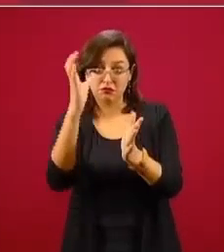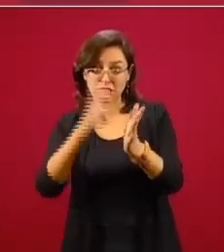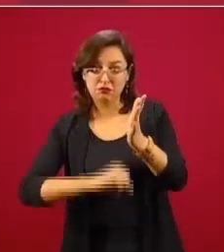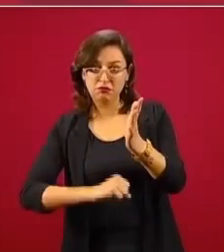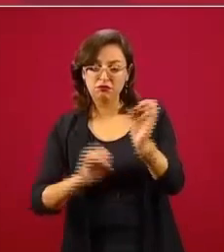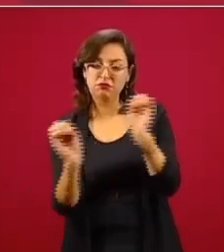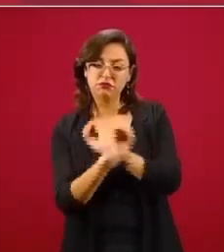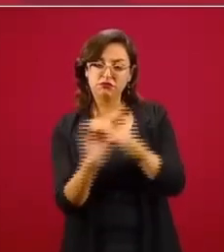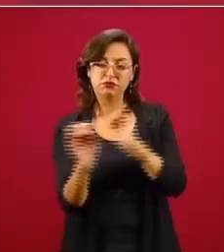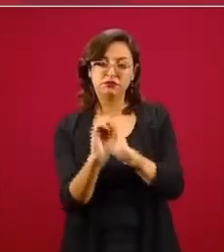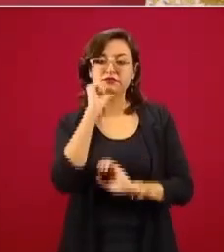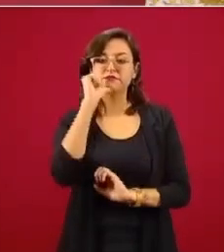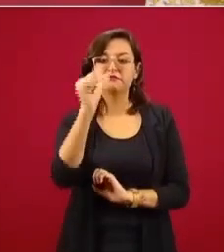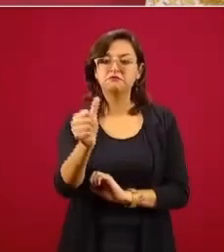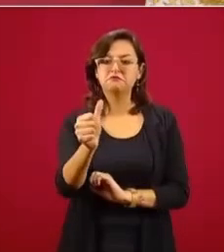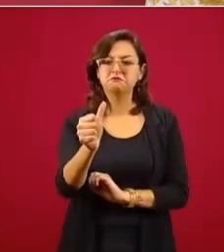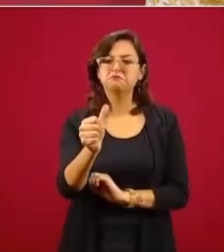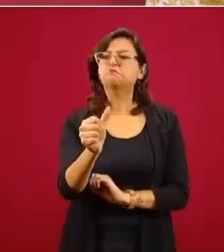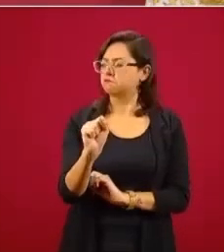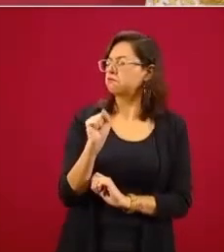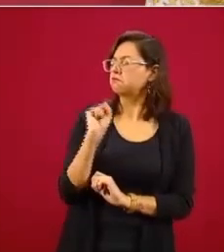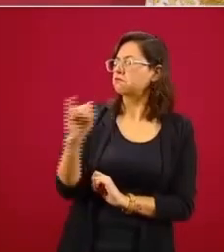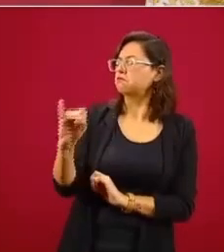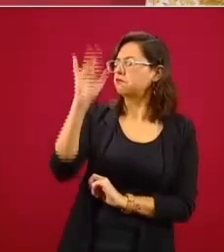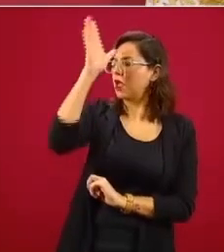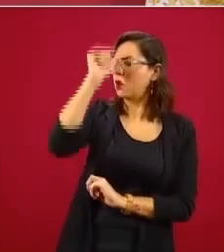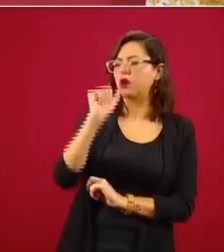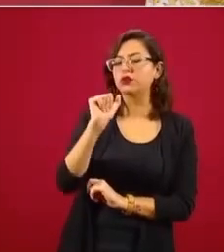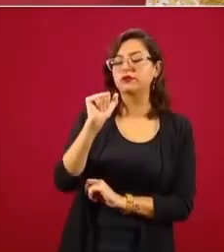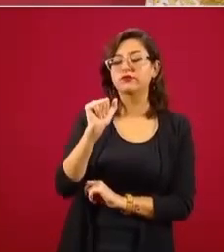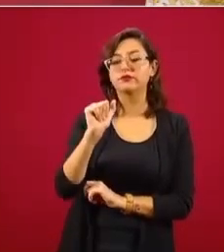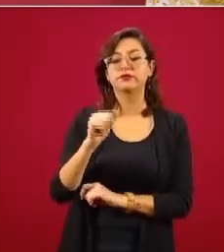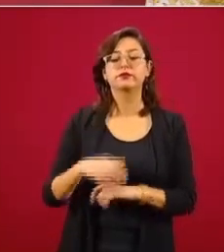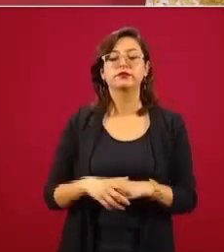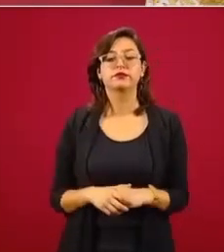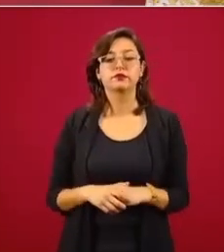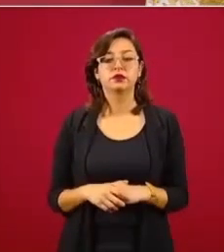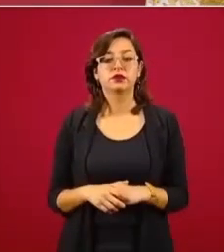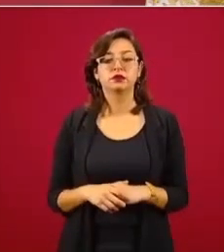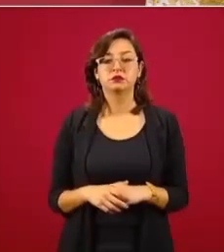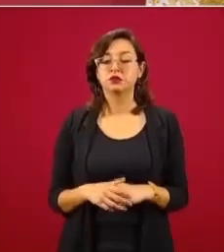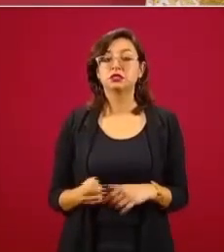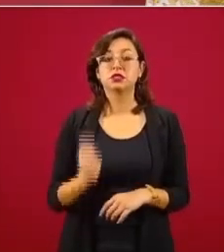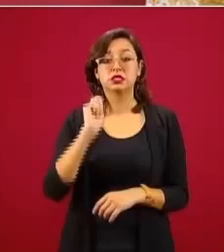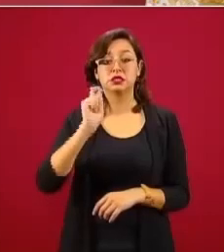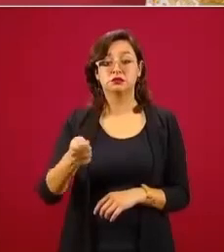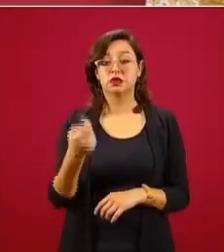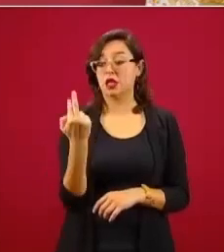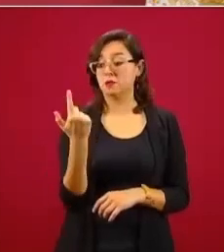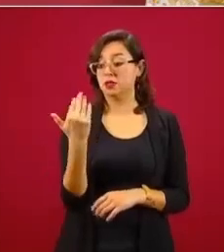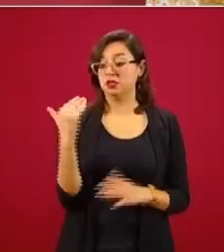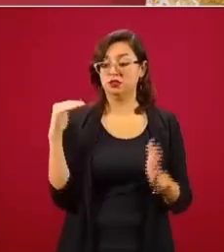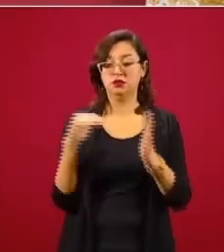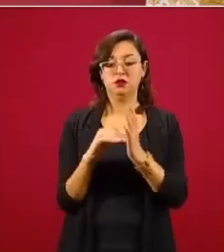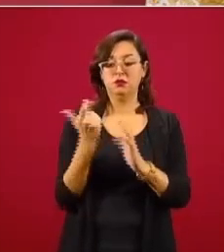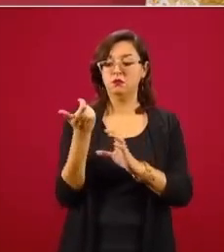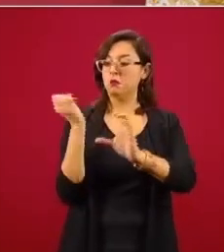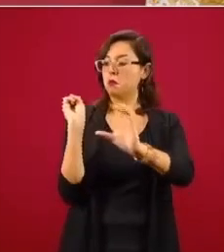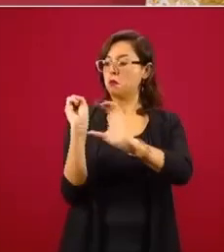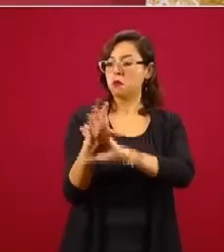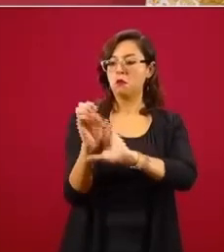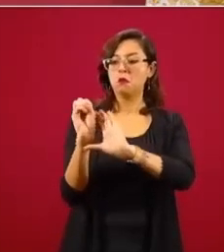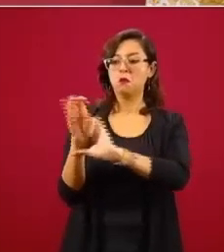comisiones de aceptar es decir va el dinero de manera directa